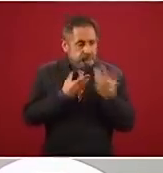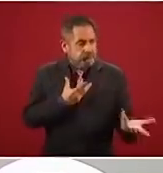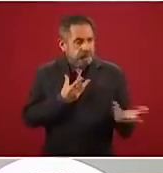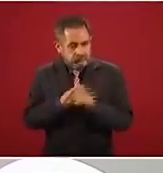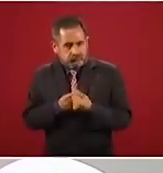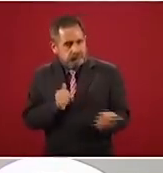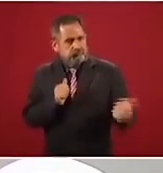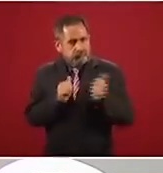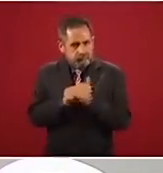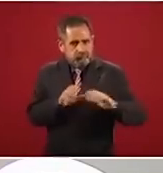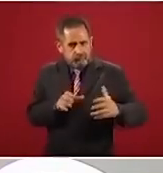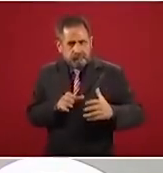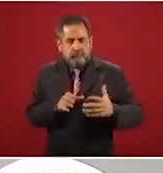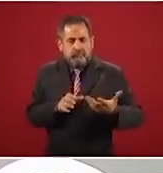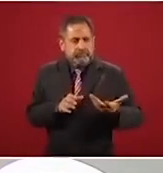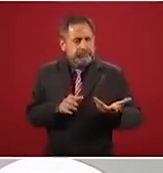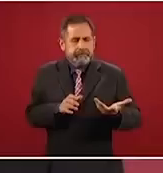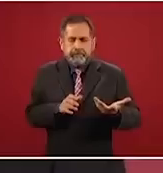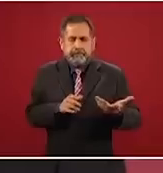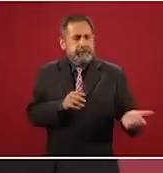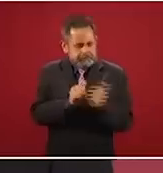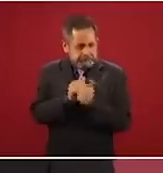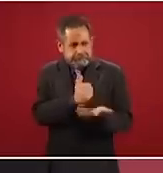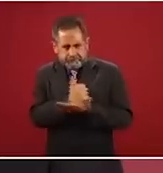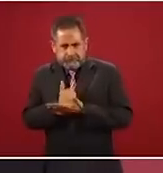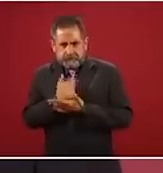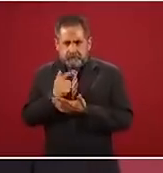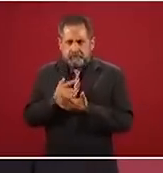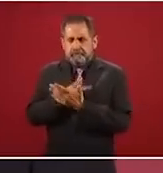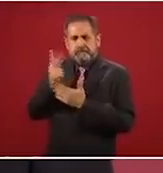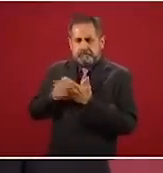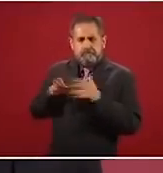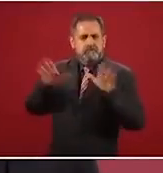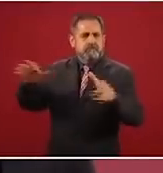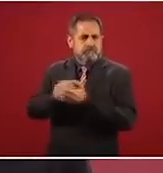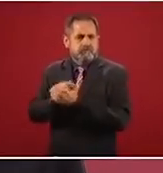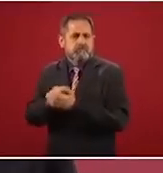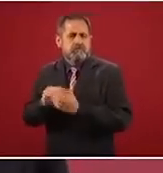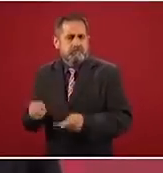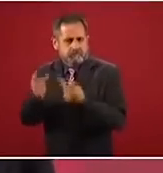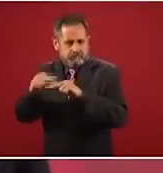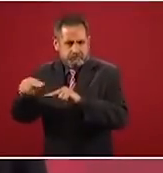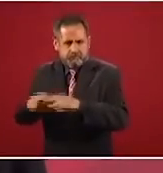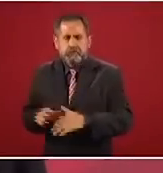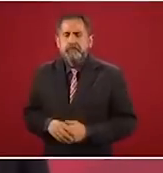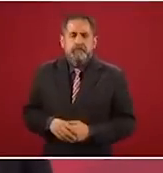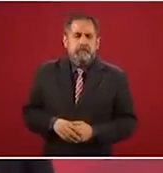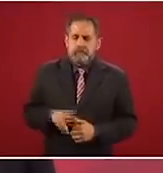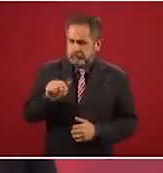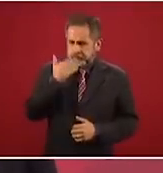adhieran, se sumen, nos ayuden en todo esto. Vamos muy bien.